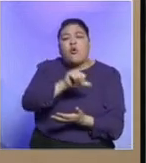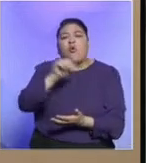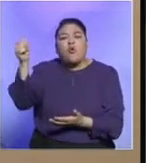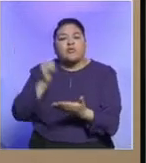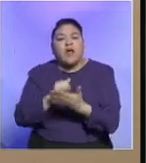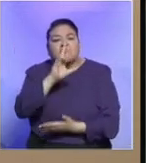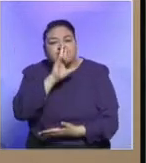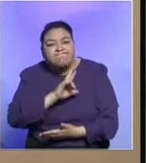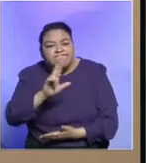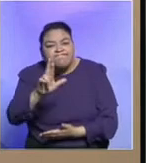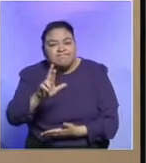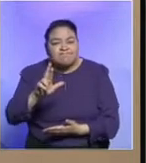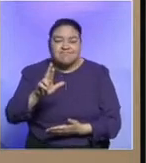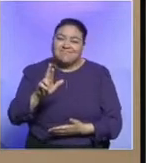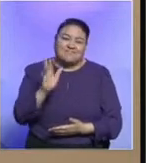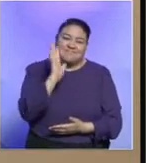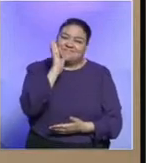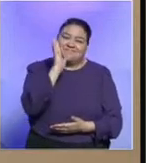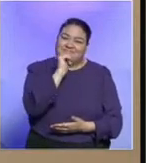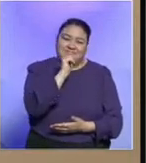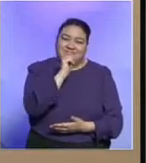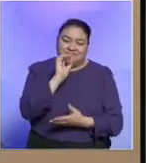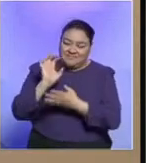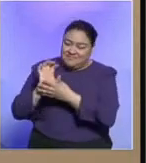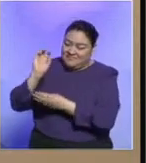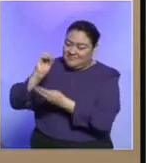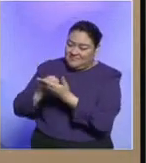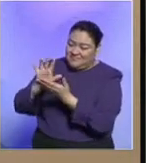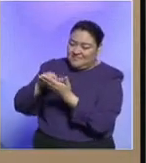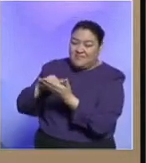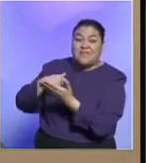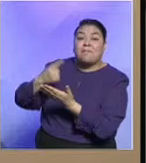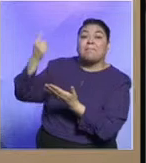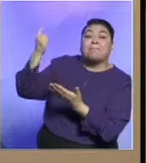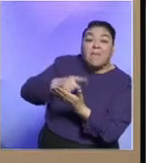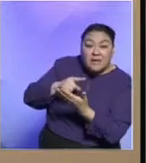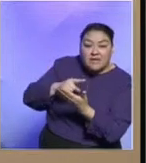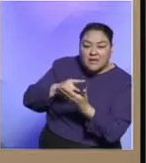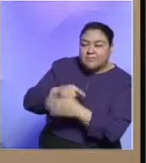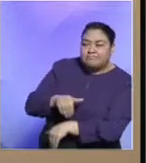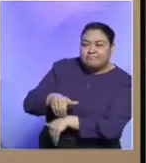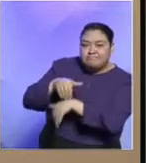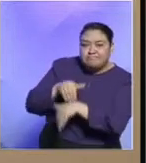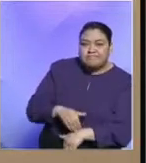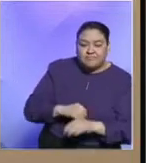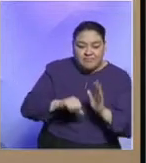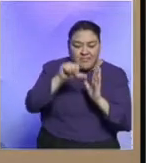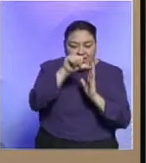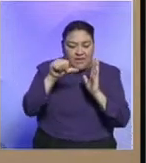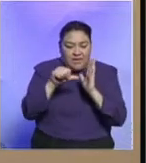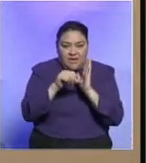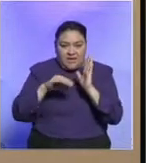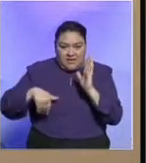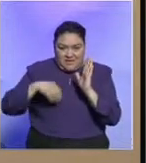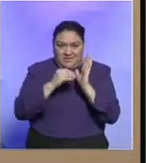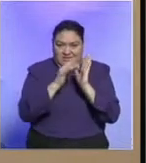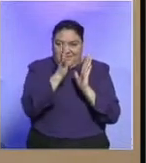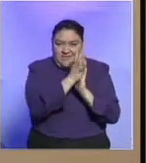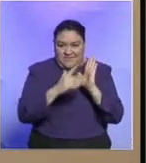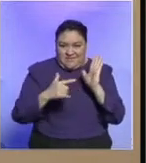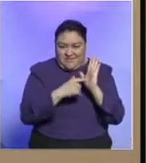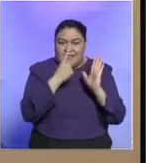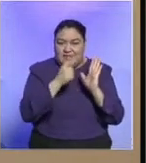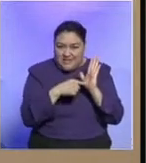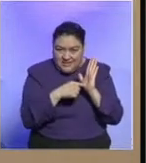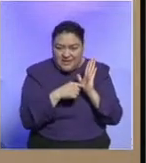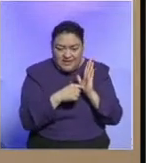expresamente señala la Constitución, como es el caso de estos artículos que he mencionado